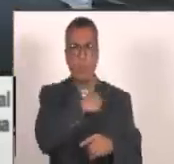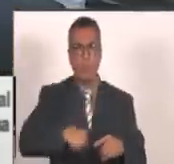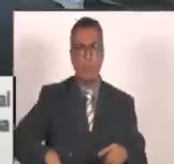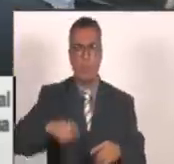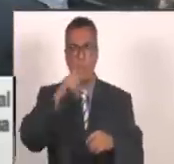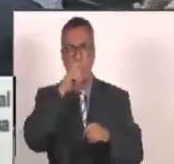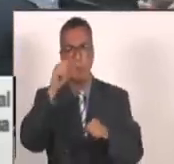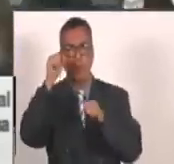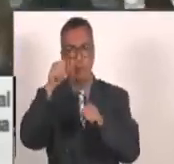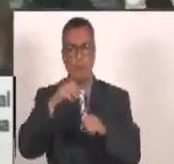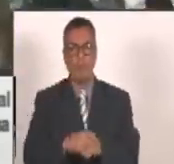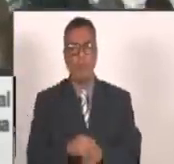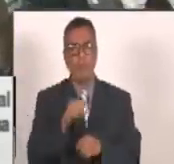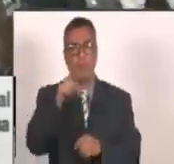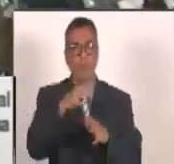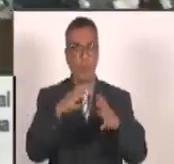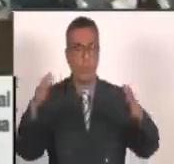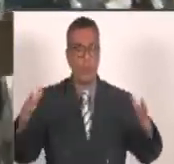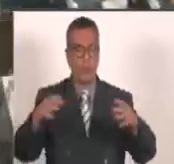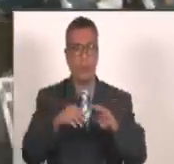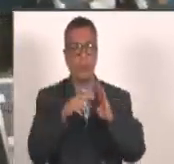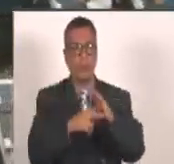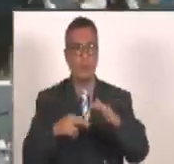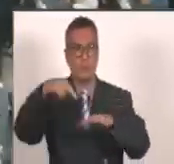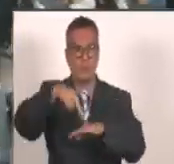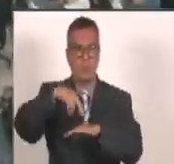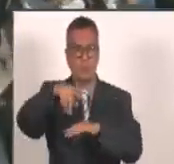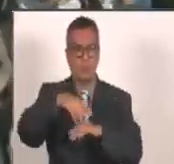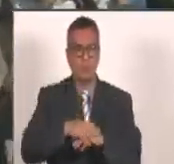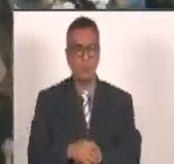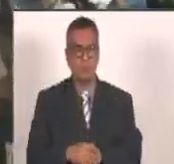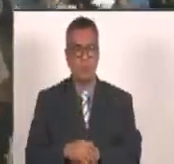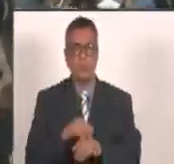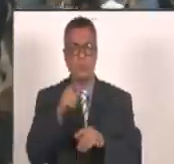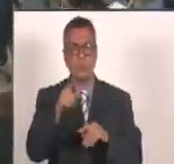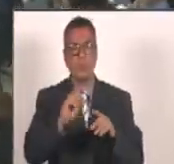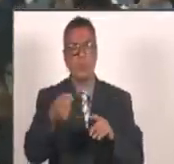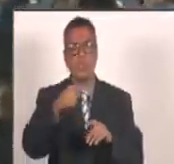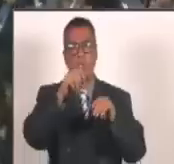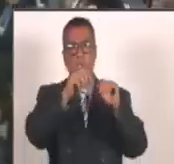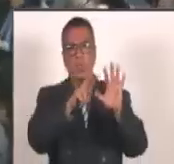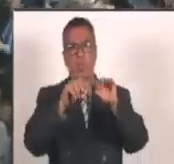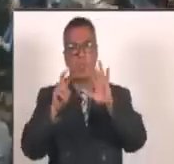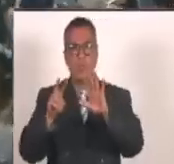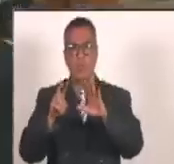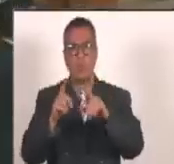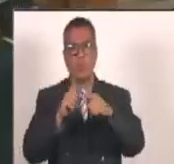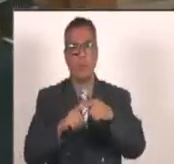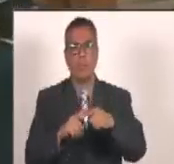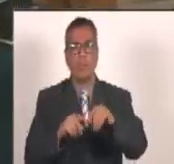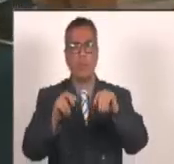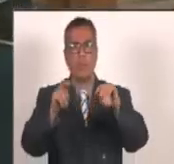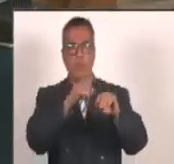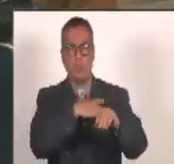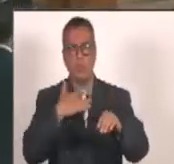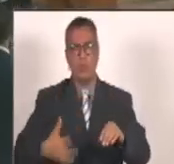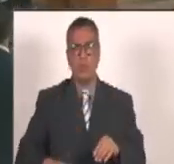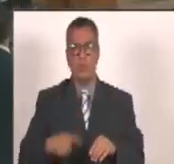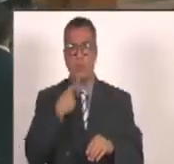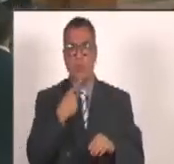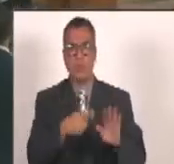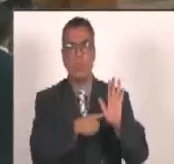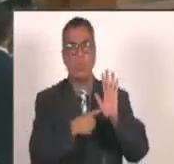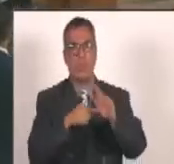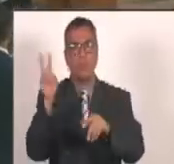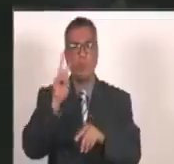presidente Nicolás Maduro Moro. Ese gigante se paró en el G77 más China y dio